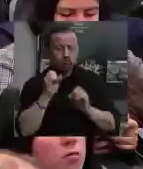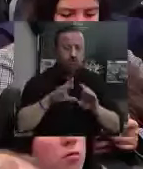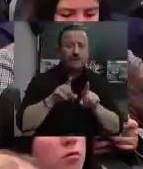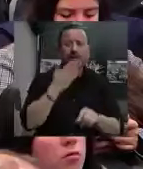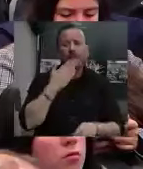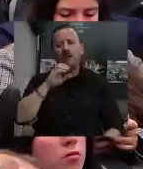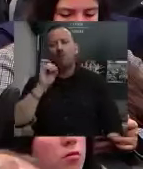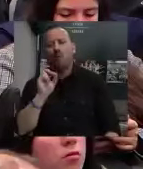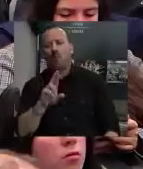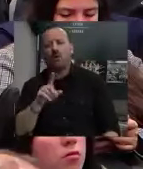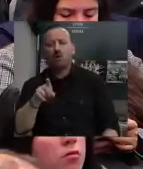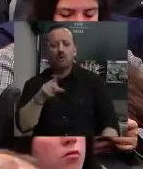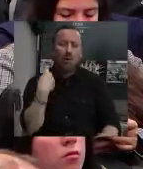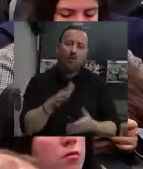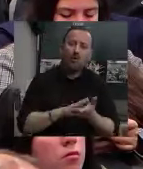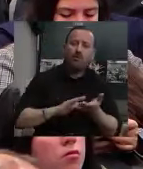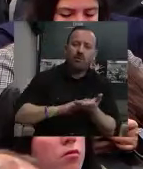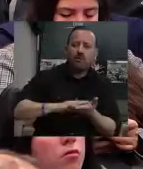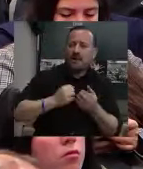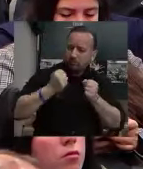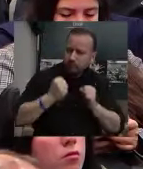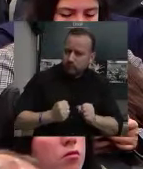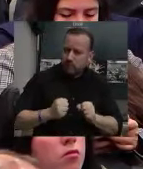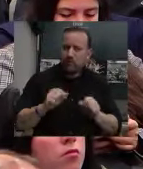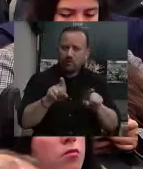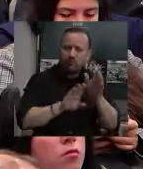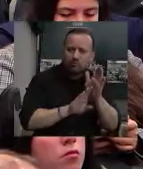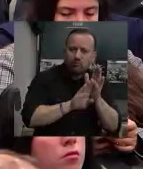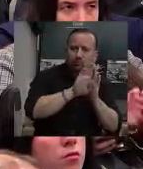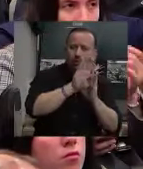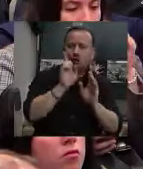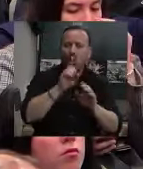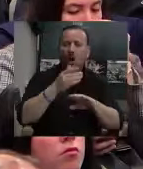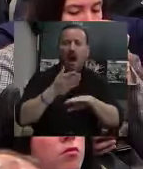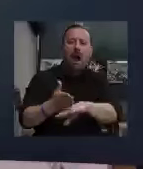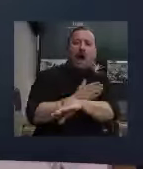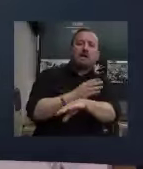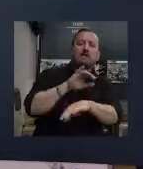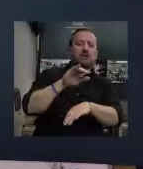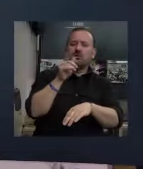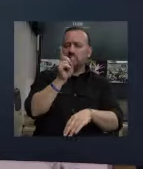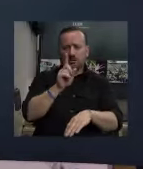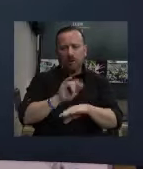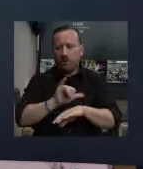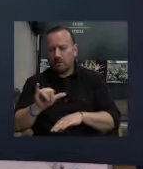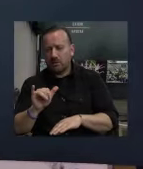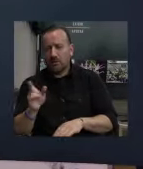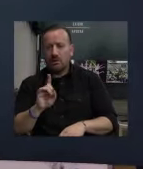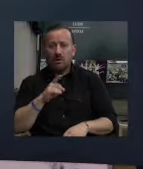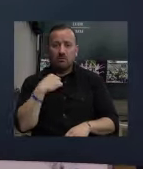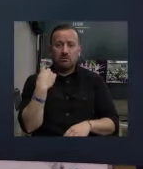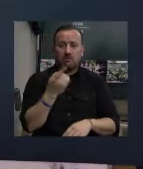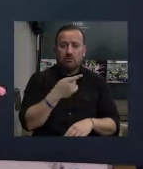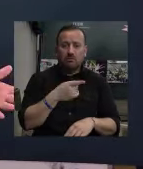oportunidad es decir ser capaces de formar en el momento Ni antes ni después ni antes porque los sectores Posiblemente no están preparados y